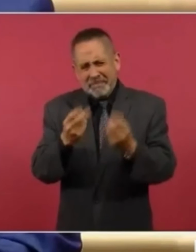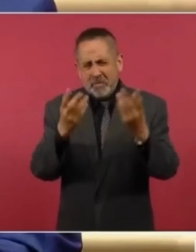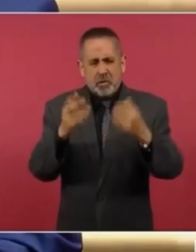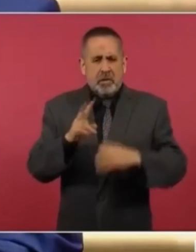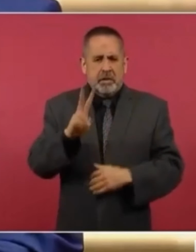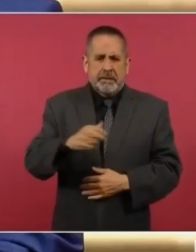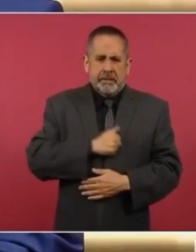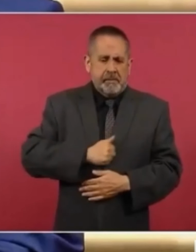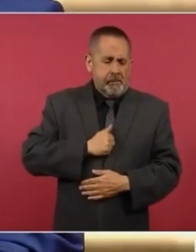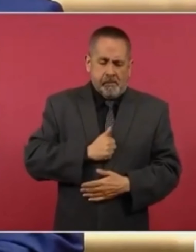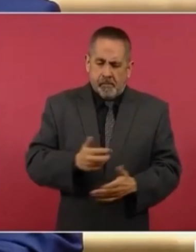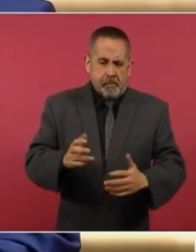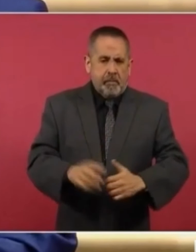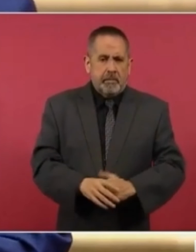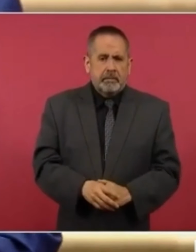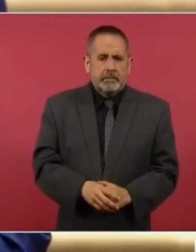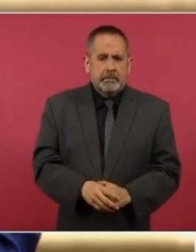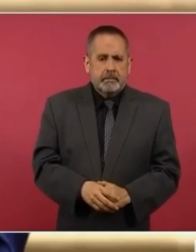desgraciadamente.